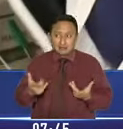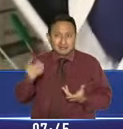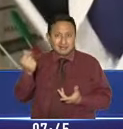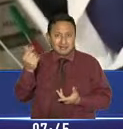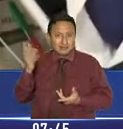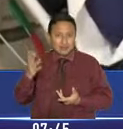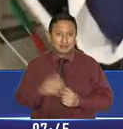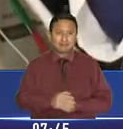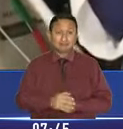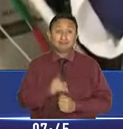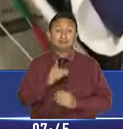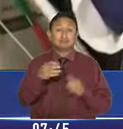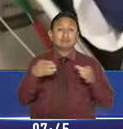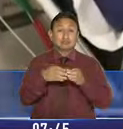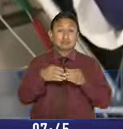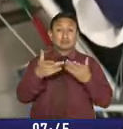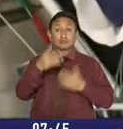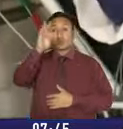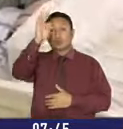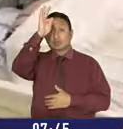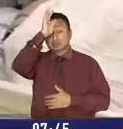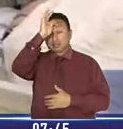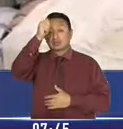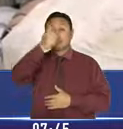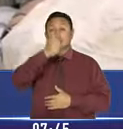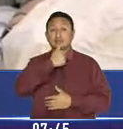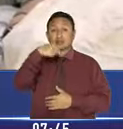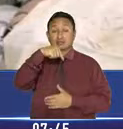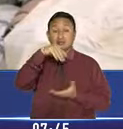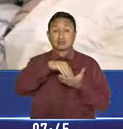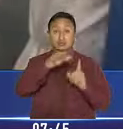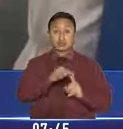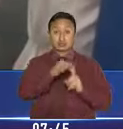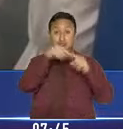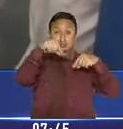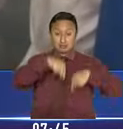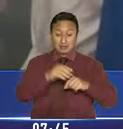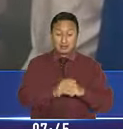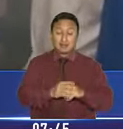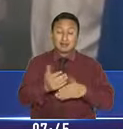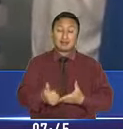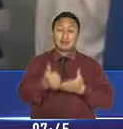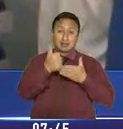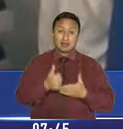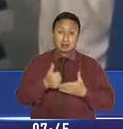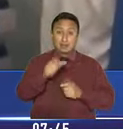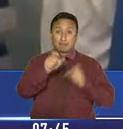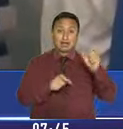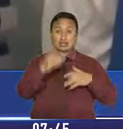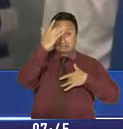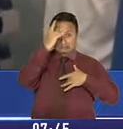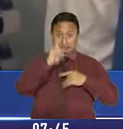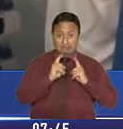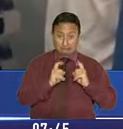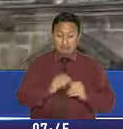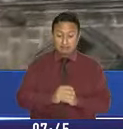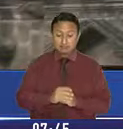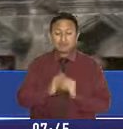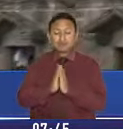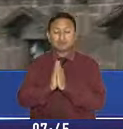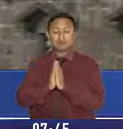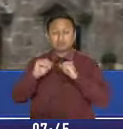clínicas, hospitales y centros especializados de diálisis. Buscan una solución. Solicitaron una reunión urgente con el primer mandatario que